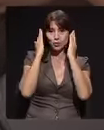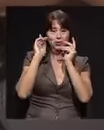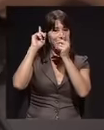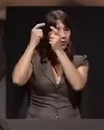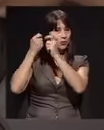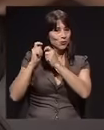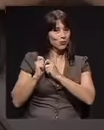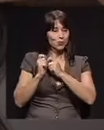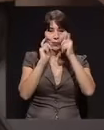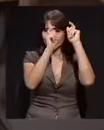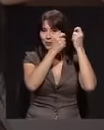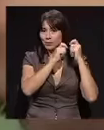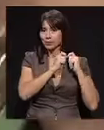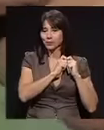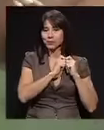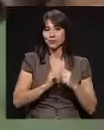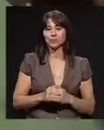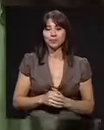cabello.